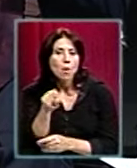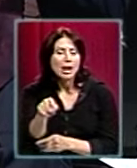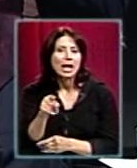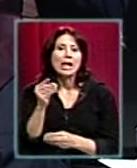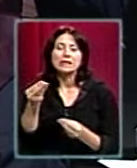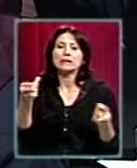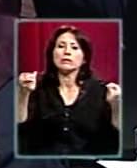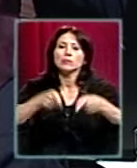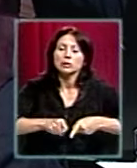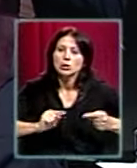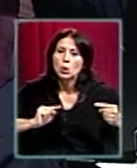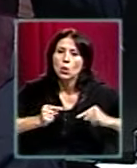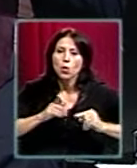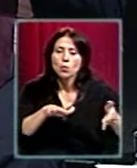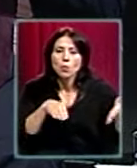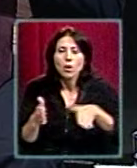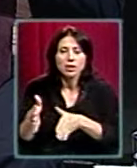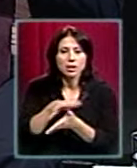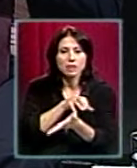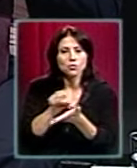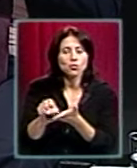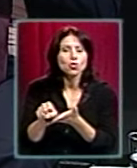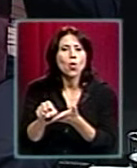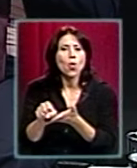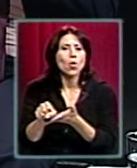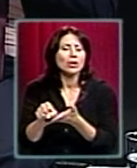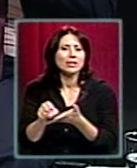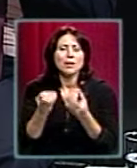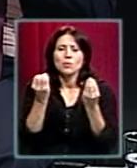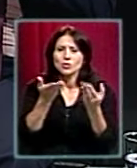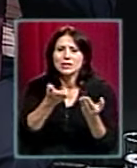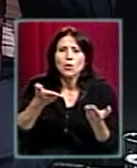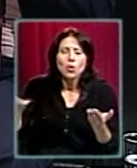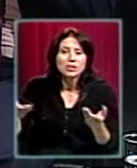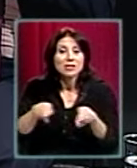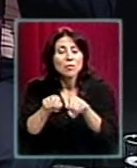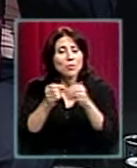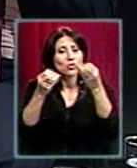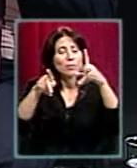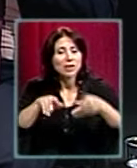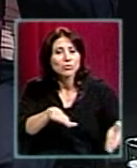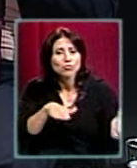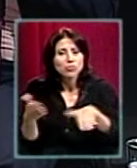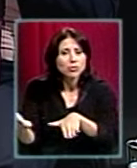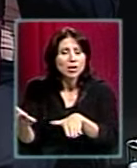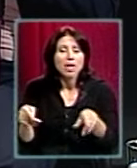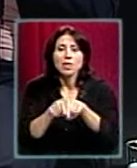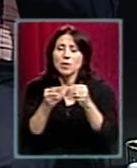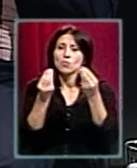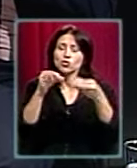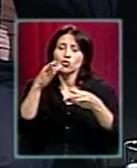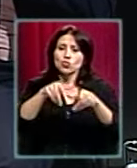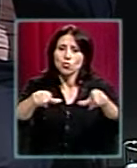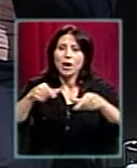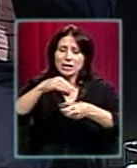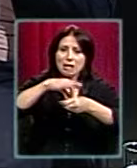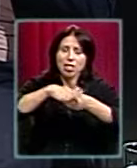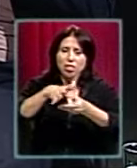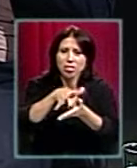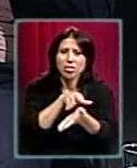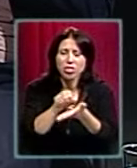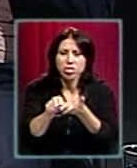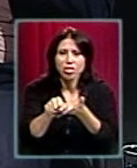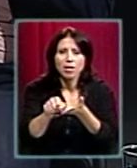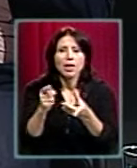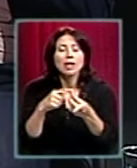dolor, muerte, destrucción de infraestructura, pérdida de vidas, destrucción de zonas agrícolas, ¿verdad? Entonces el